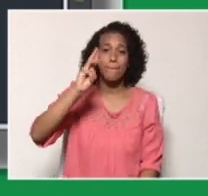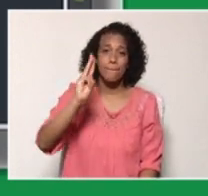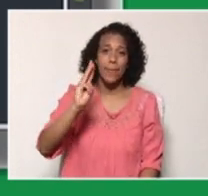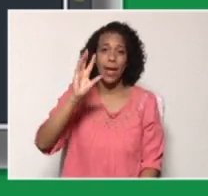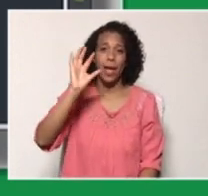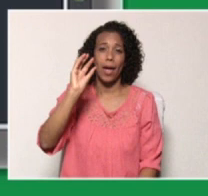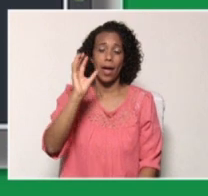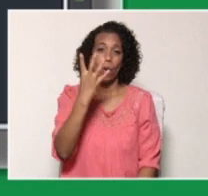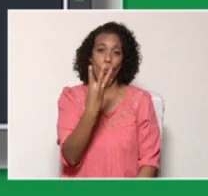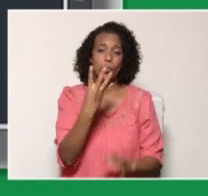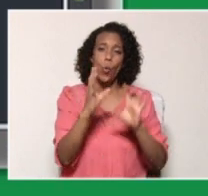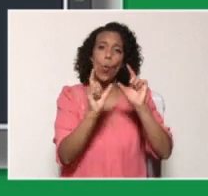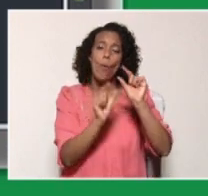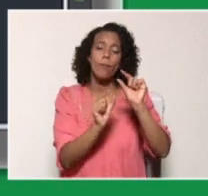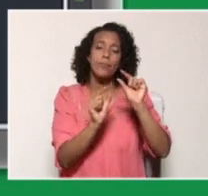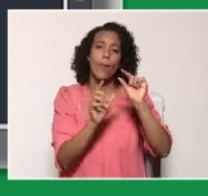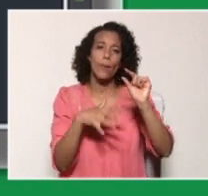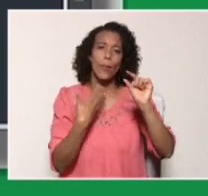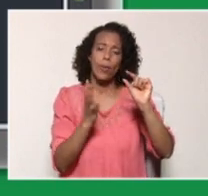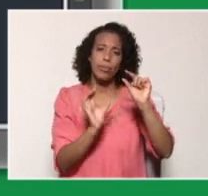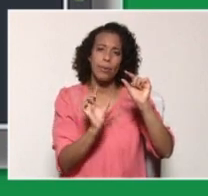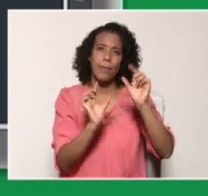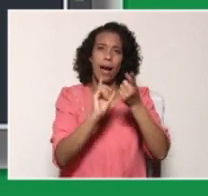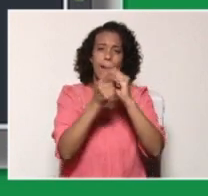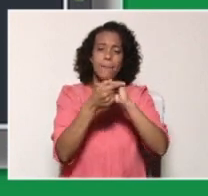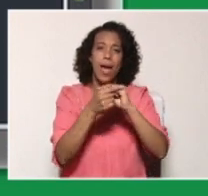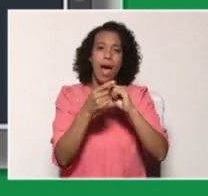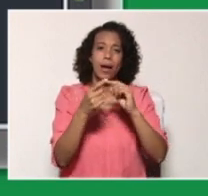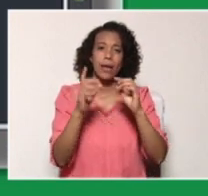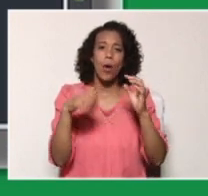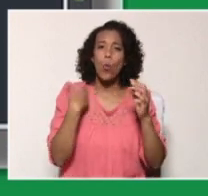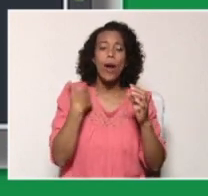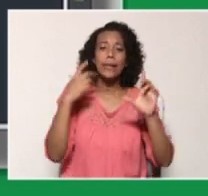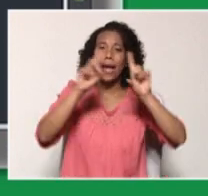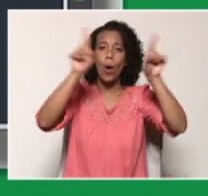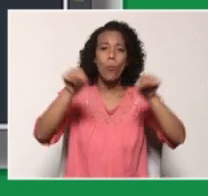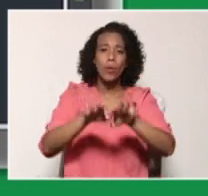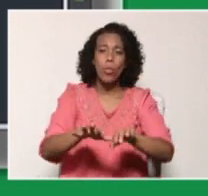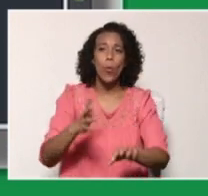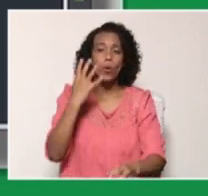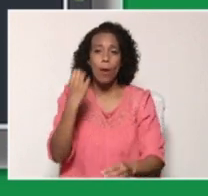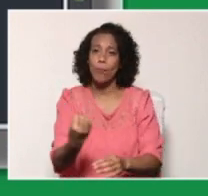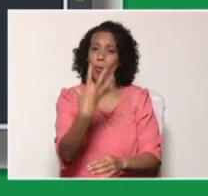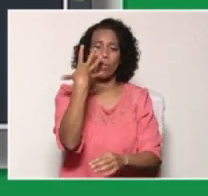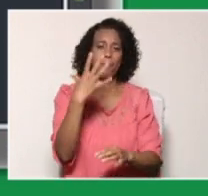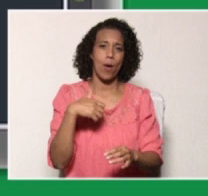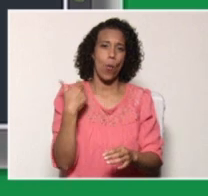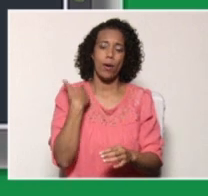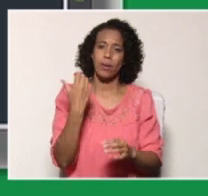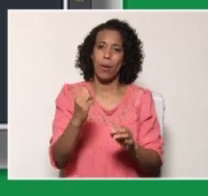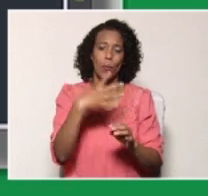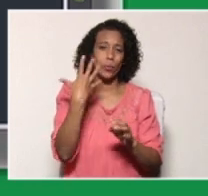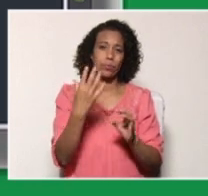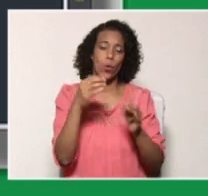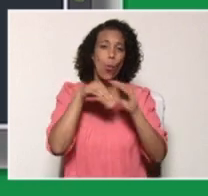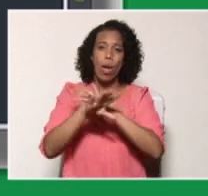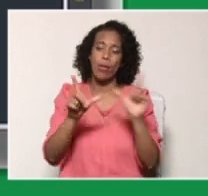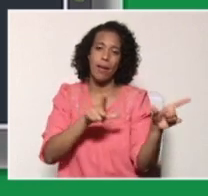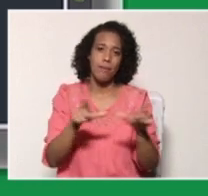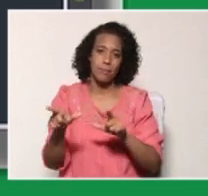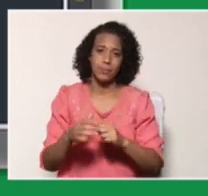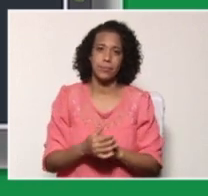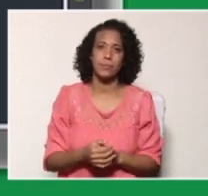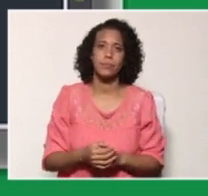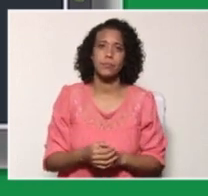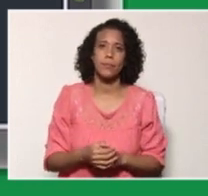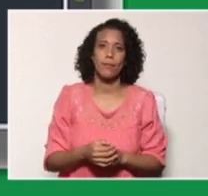se cambia a MP4. Bien, colocamos hacia la pestaña de automático y